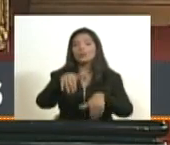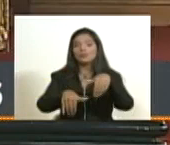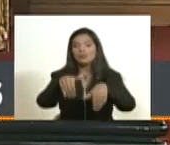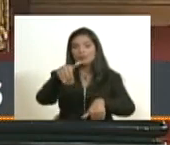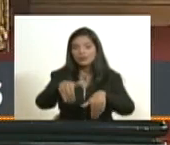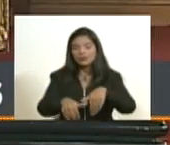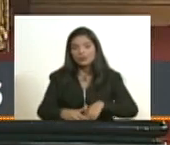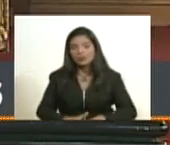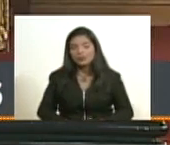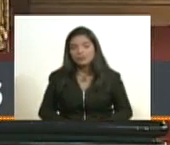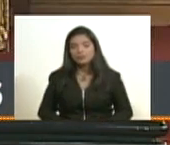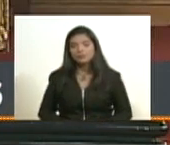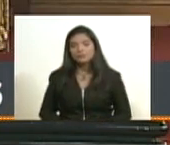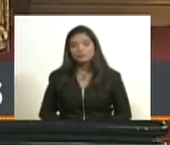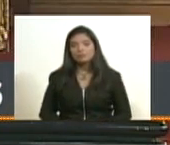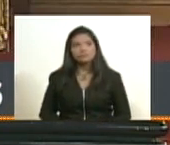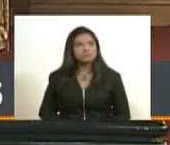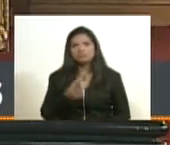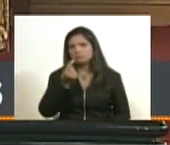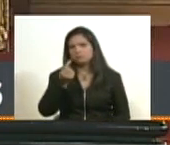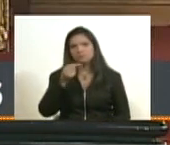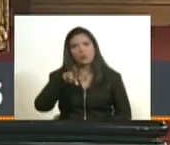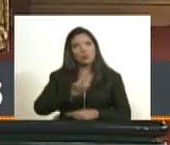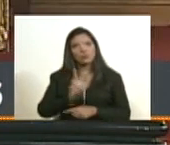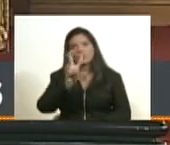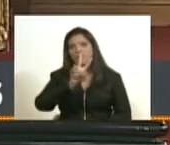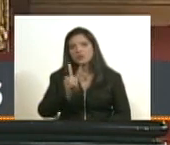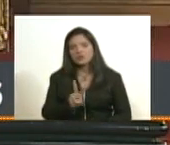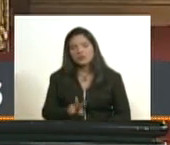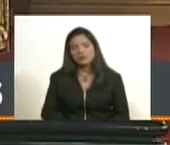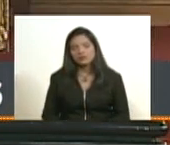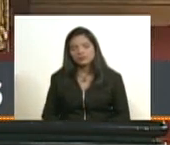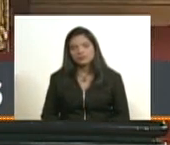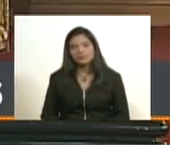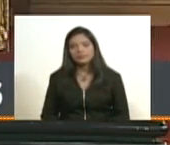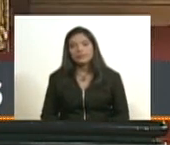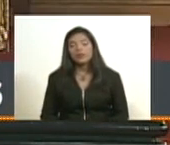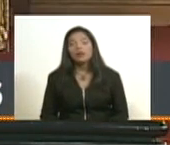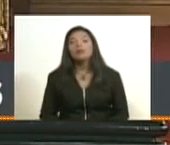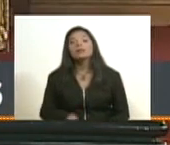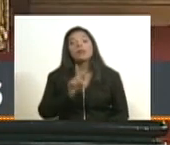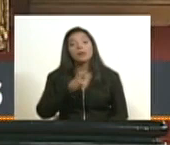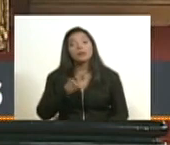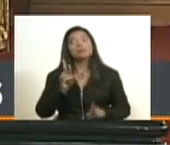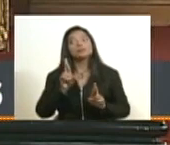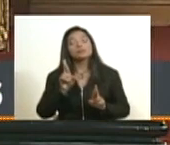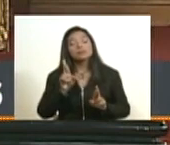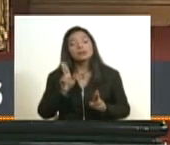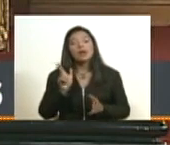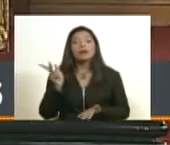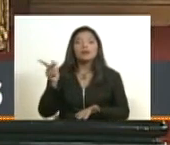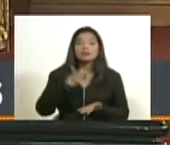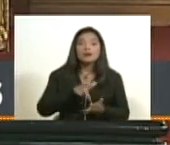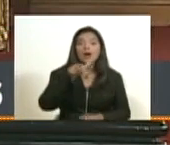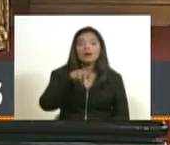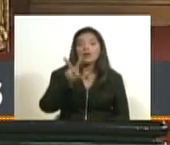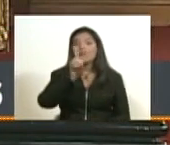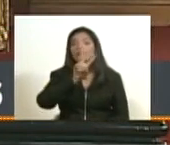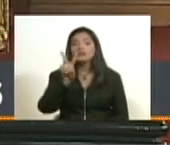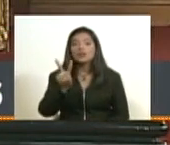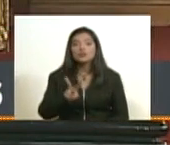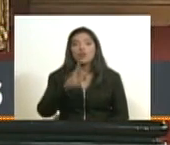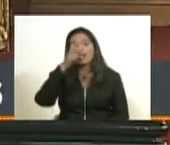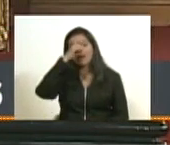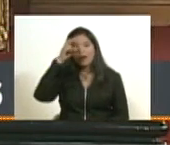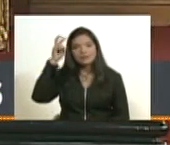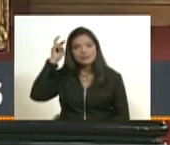electorales. Ninguno. Muy pronto aspiramos a que lleguen a Venezuela los